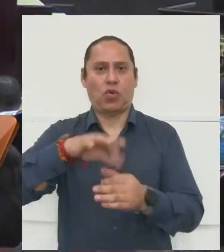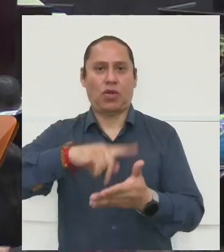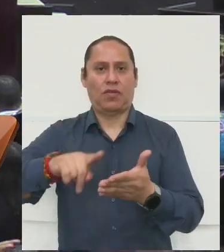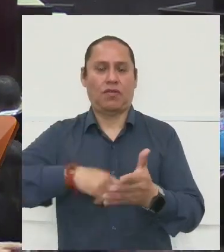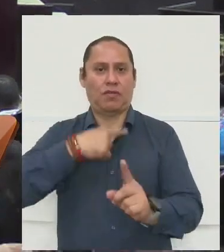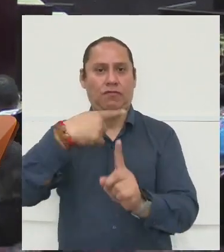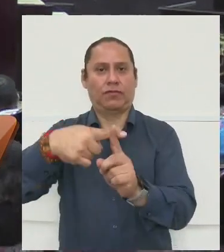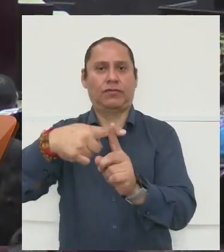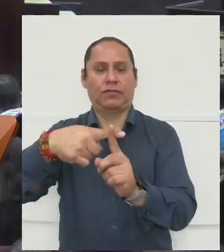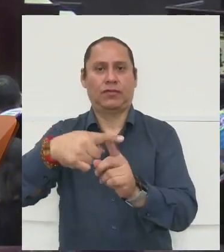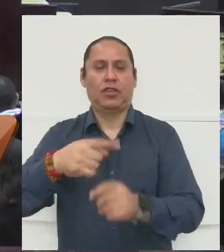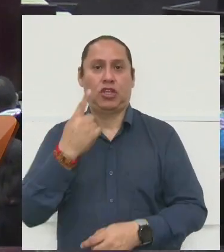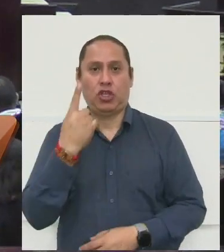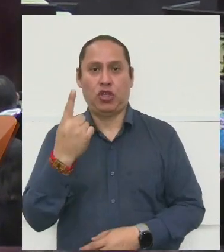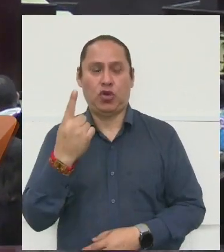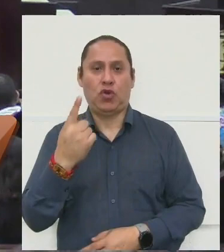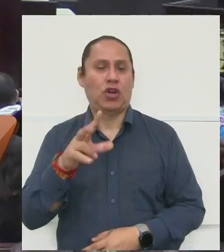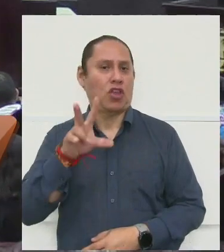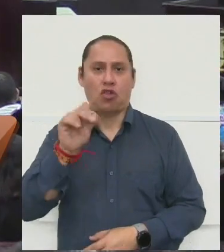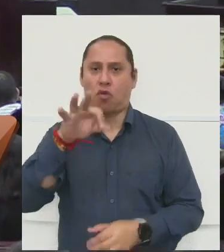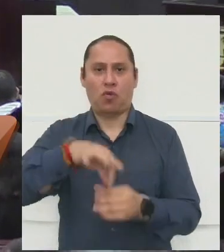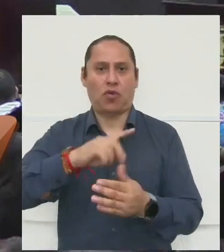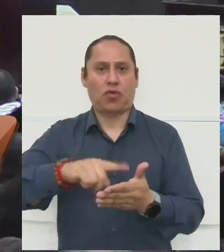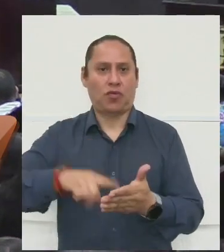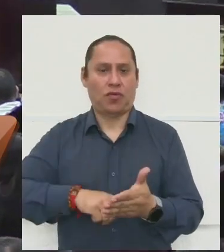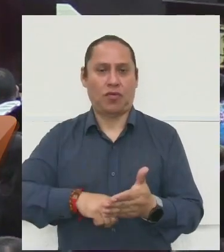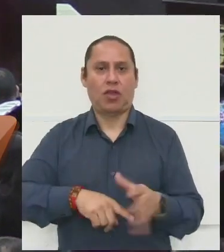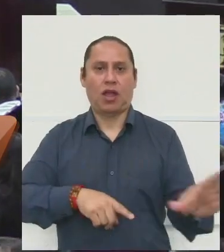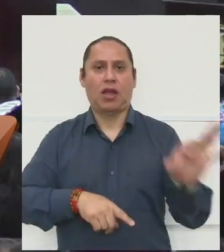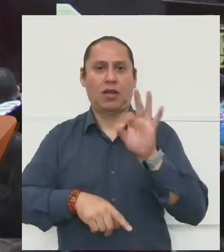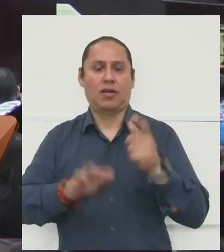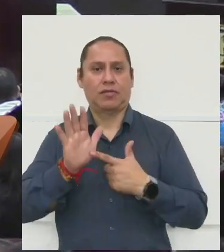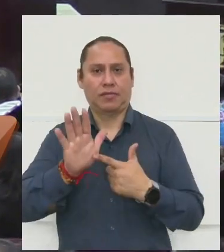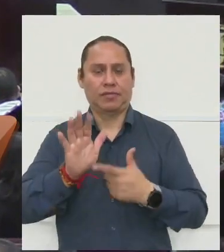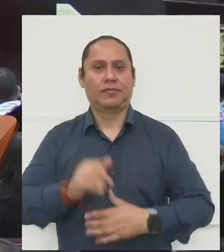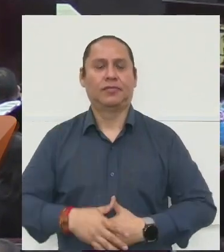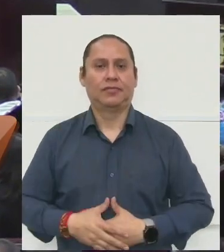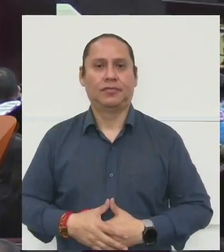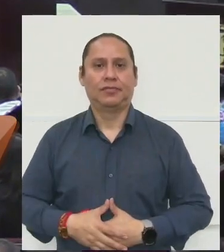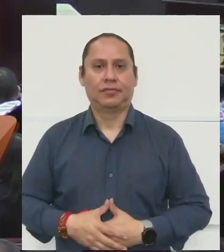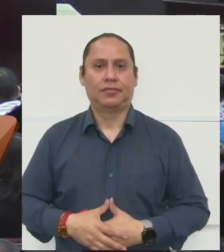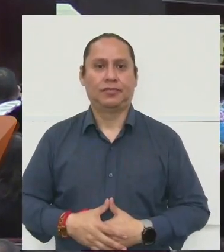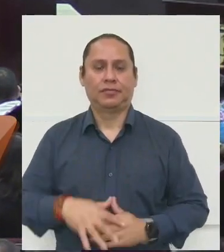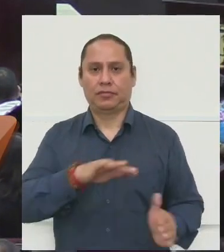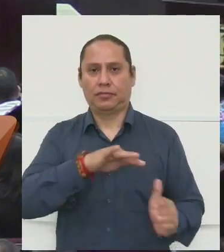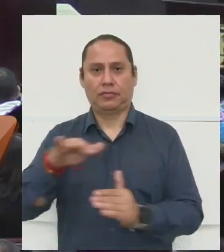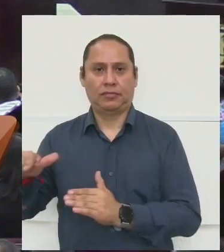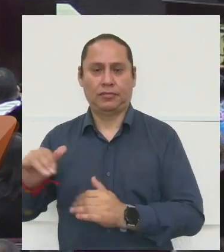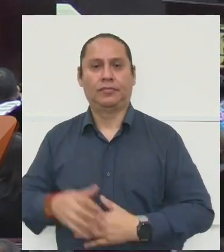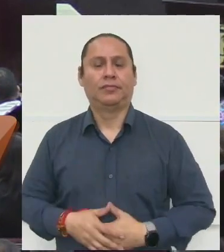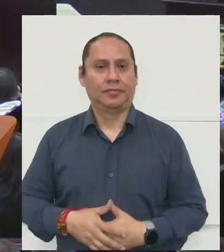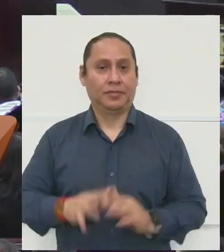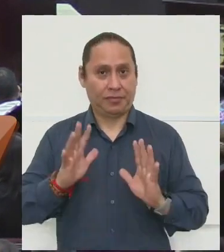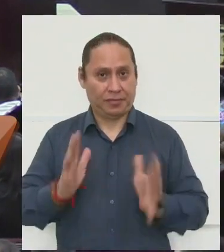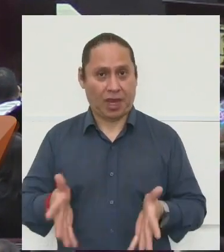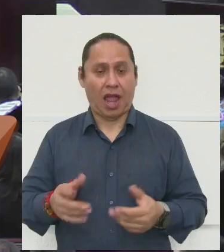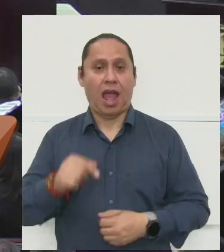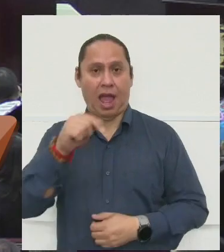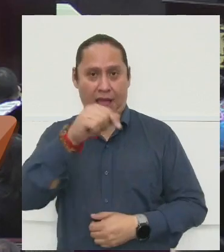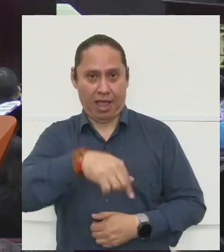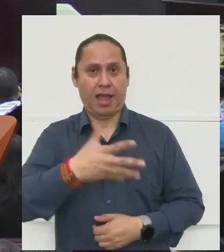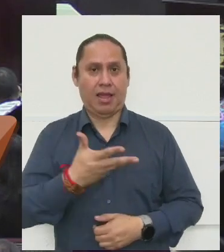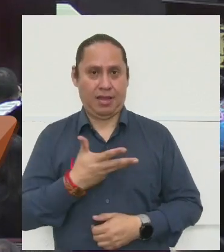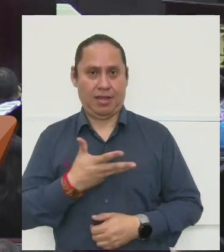votos a favor y una abstención el nombramiento presentado toda vez que se encuentra